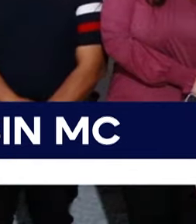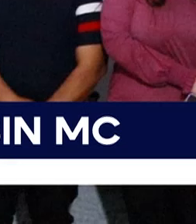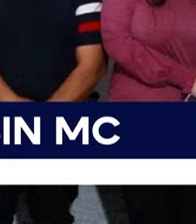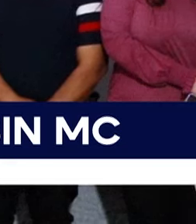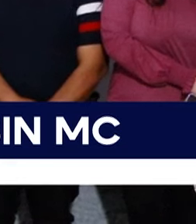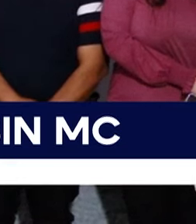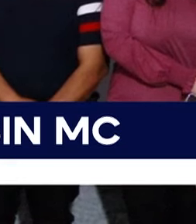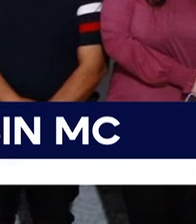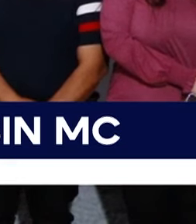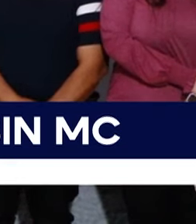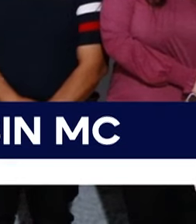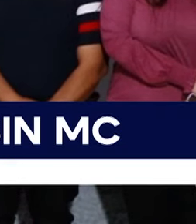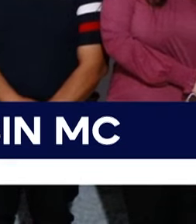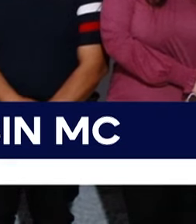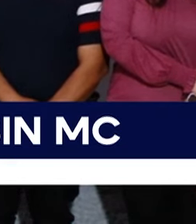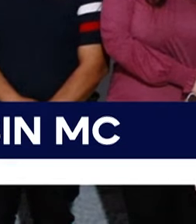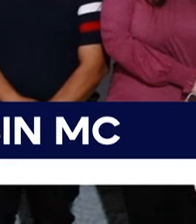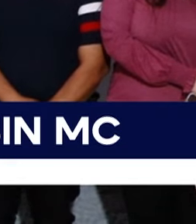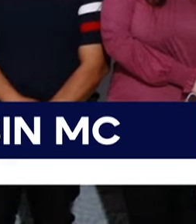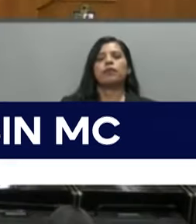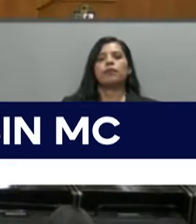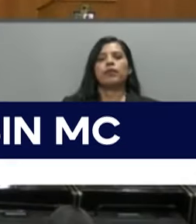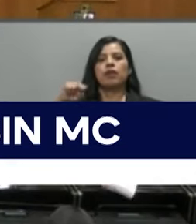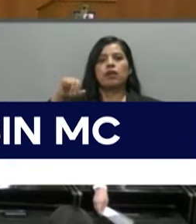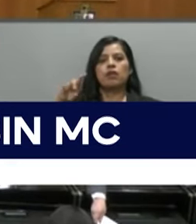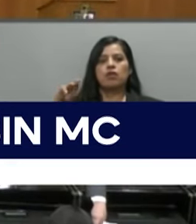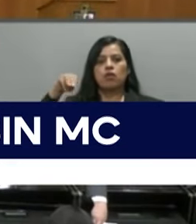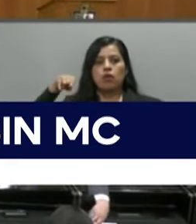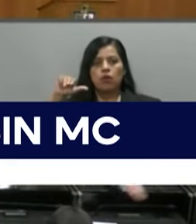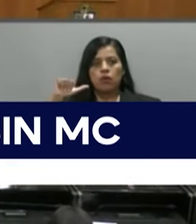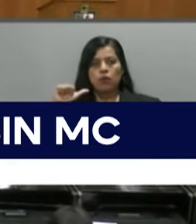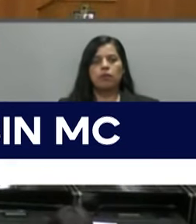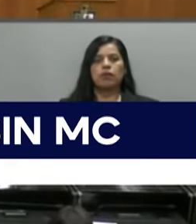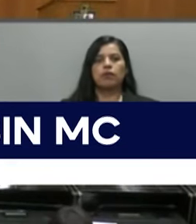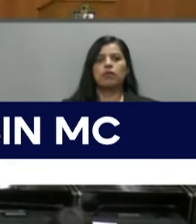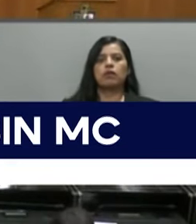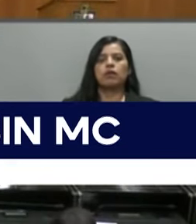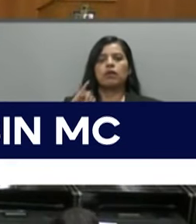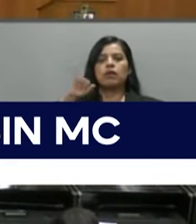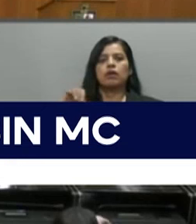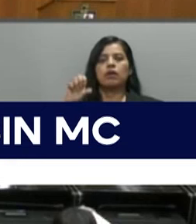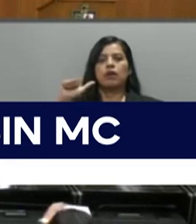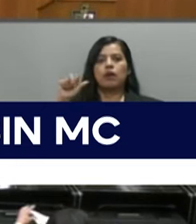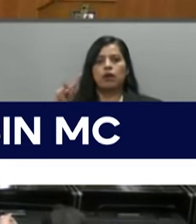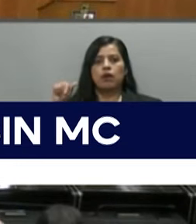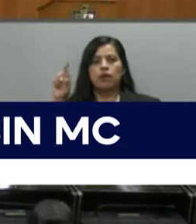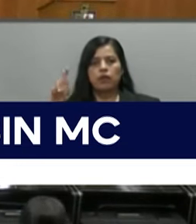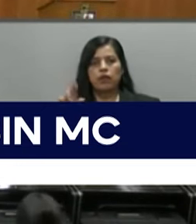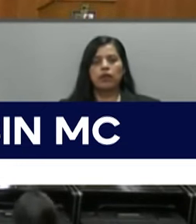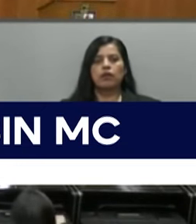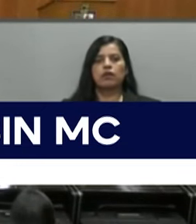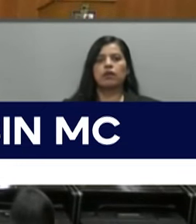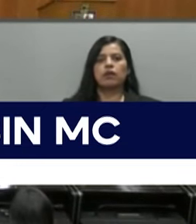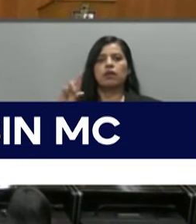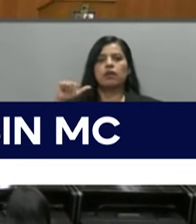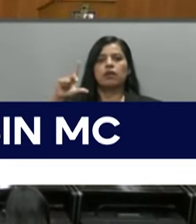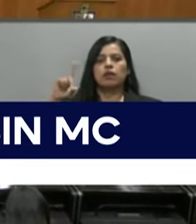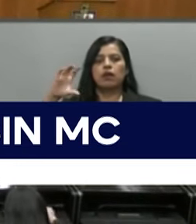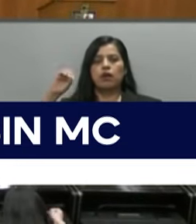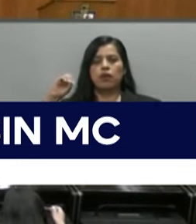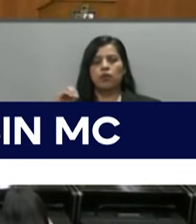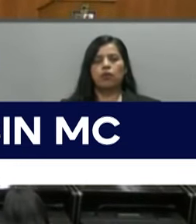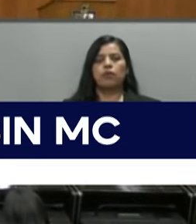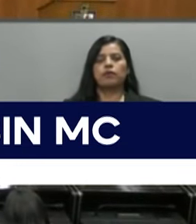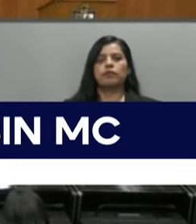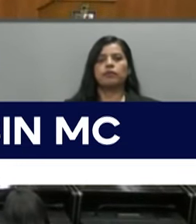Gaona, coordinador de la bancada de Movimiento Ciudadano, dijo que no entraría a las sesiones de pleno hasta que el PRI y PAN acepten tomar la protesta